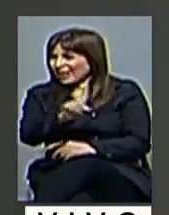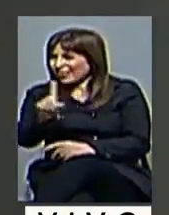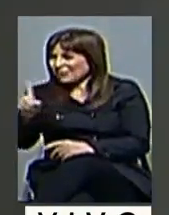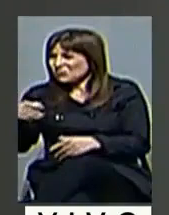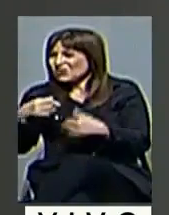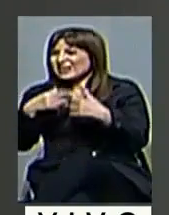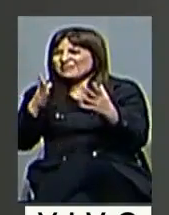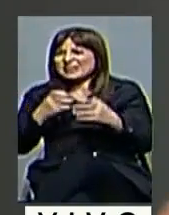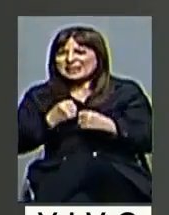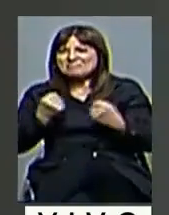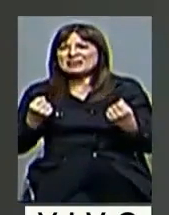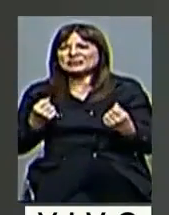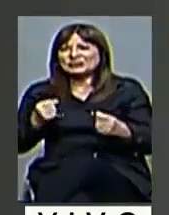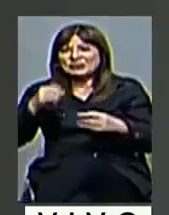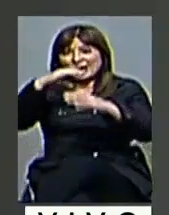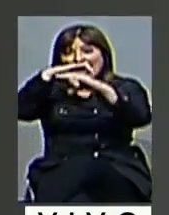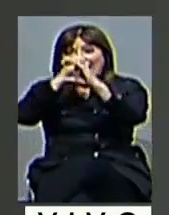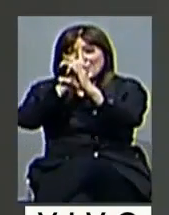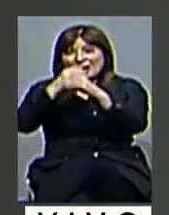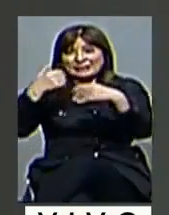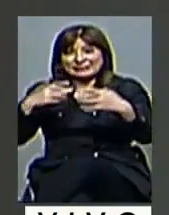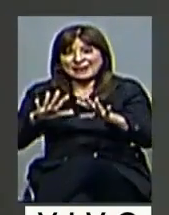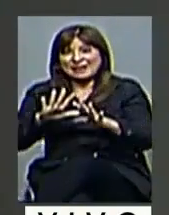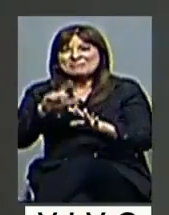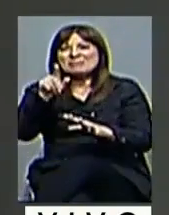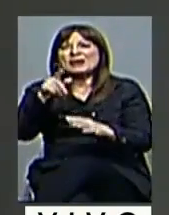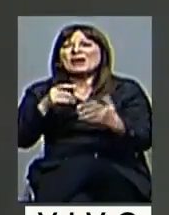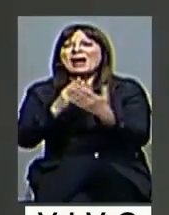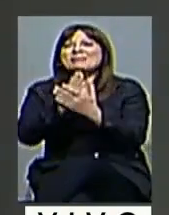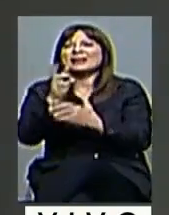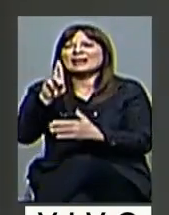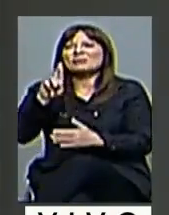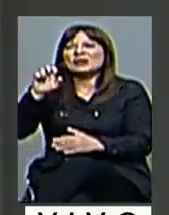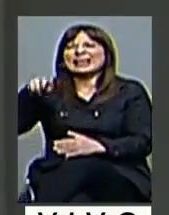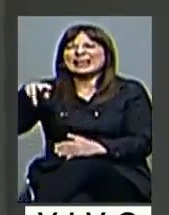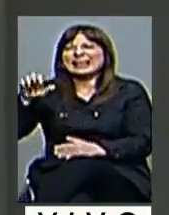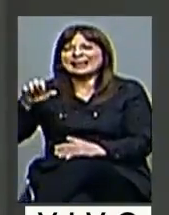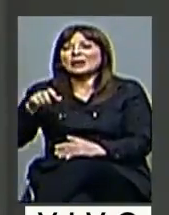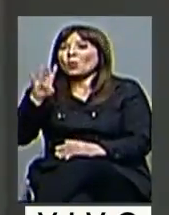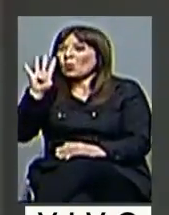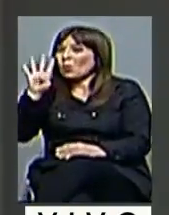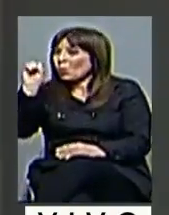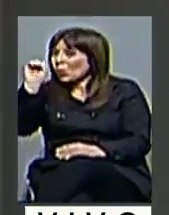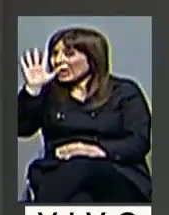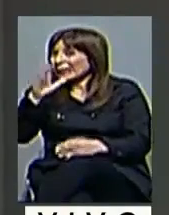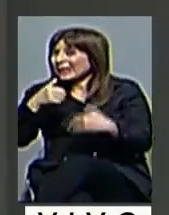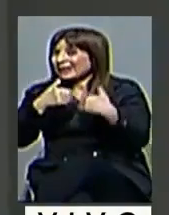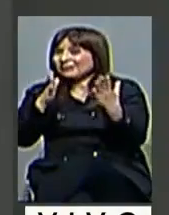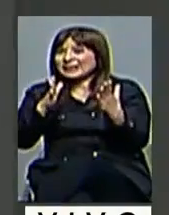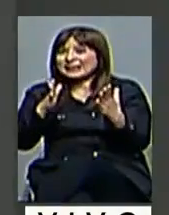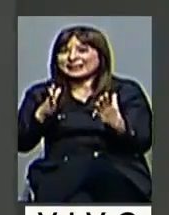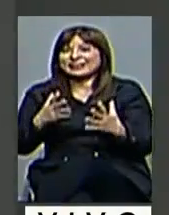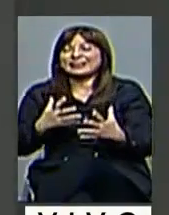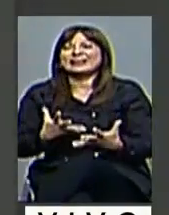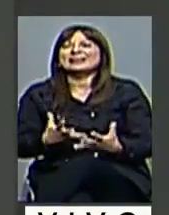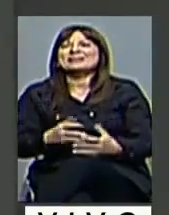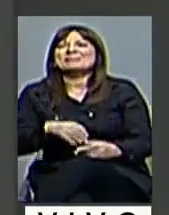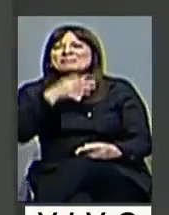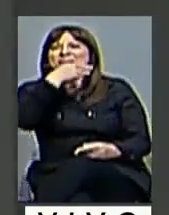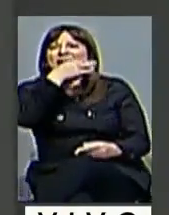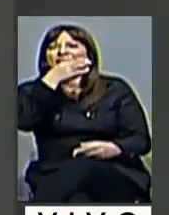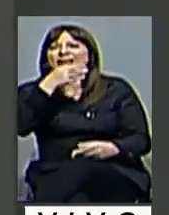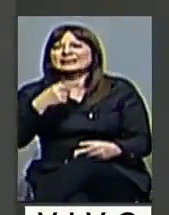que quiera. Ahí está la cámara 2. Le pido que partamos por René. Ahí tiene 40 segundos de libertad de expresión en este